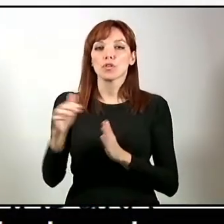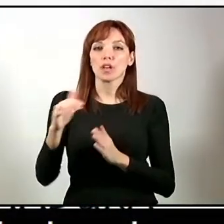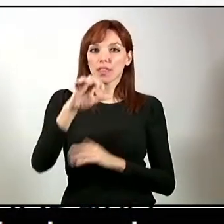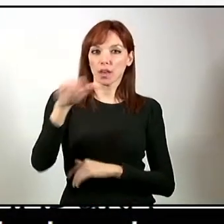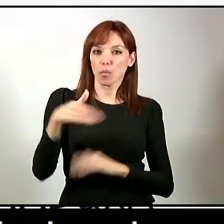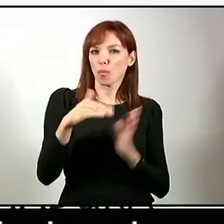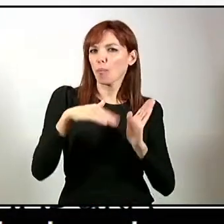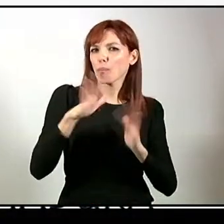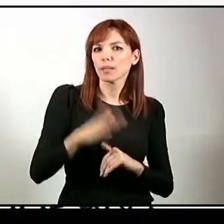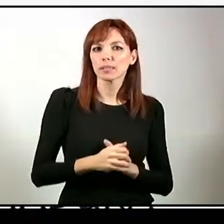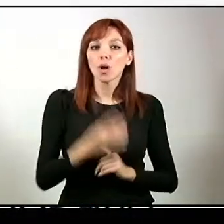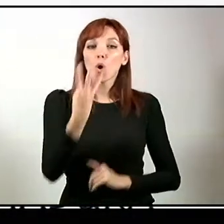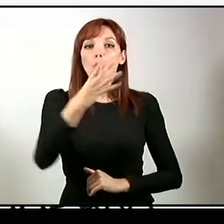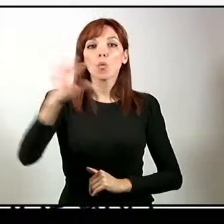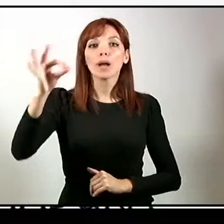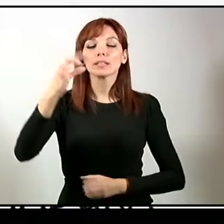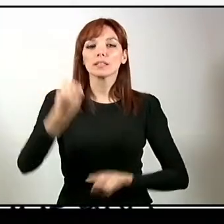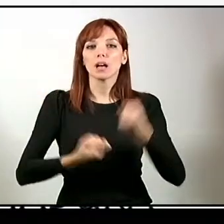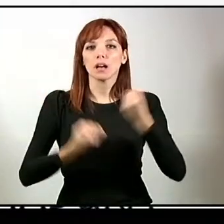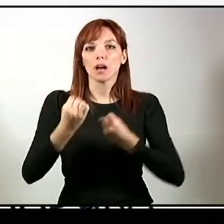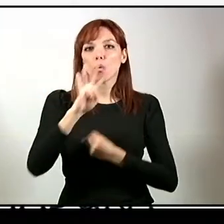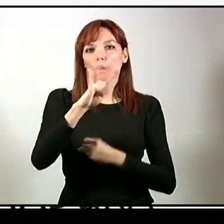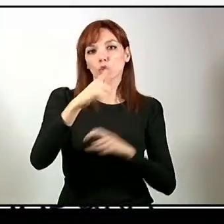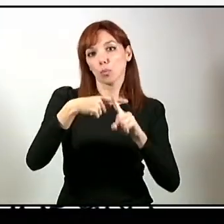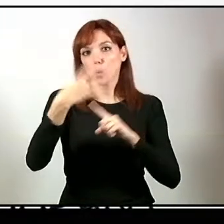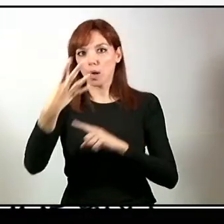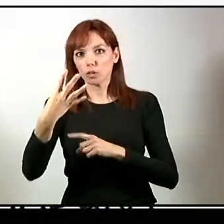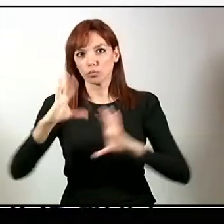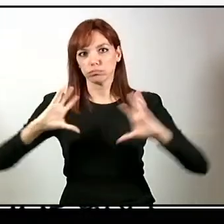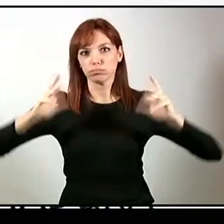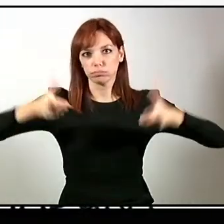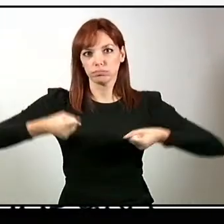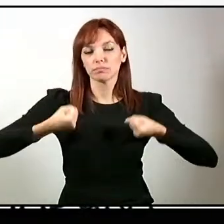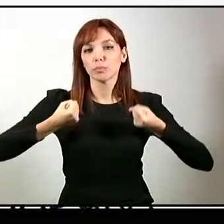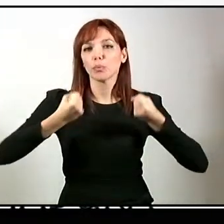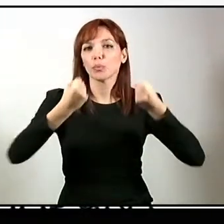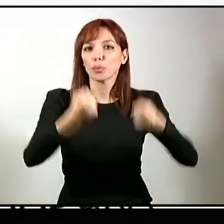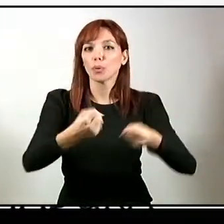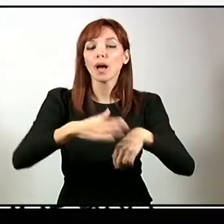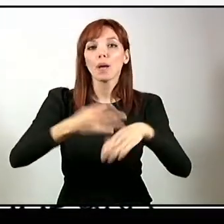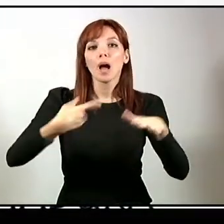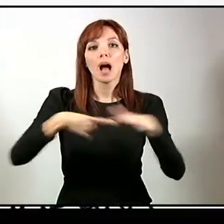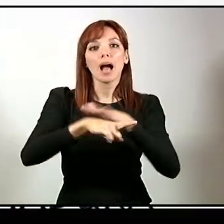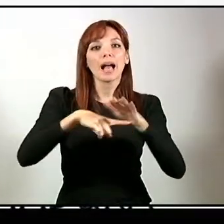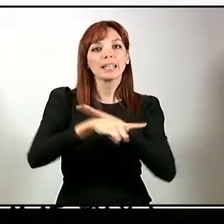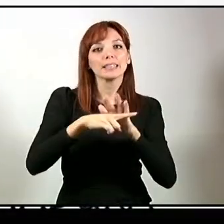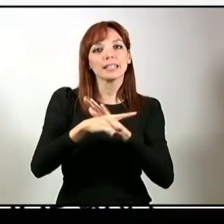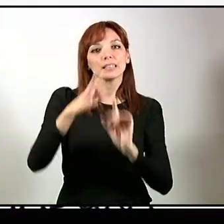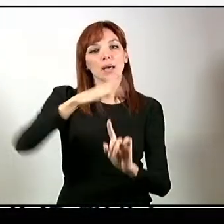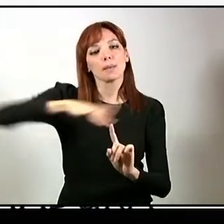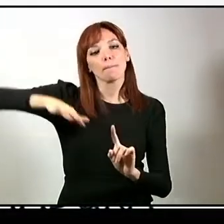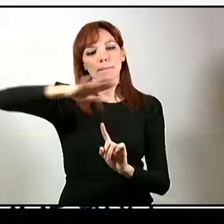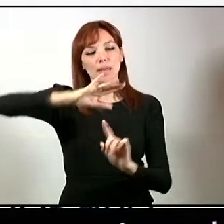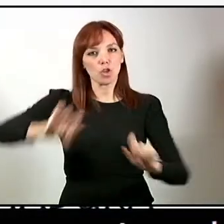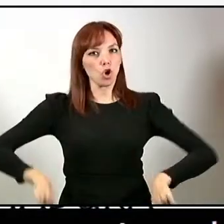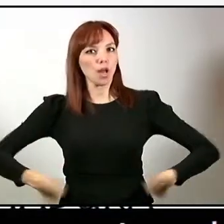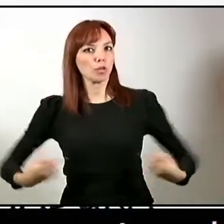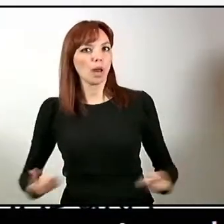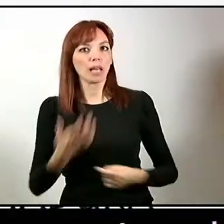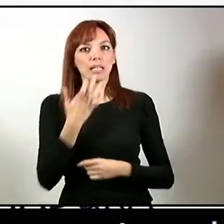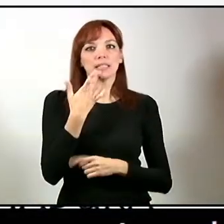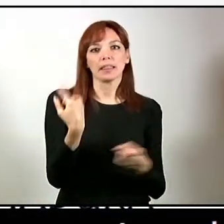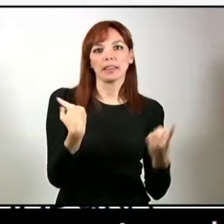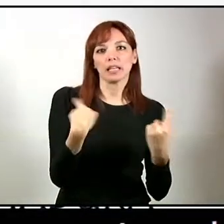de 40 vehículos 4x4 para los agentes del medio natural que ostentan cargos de directores